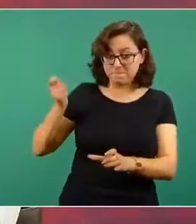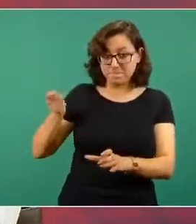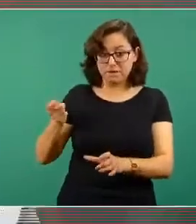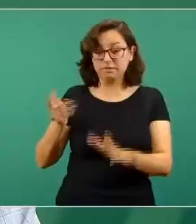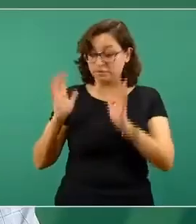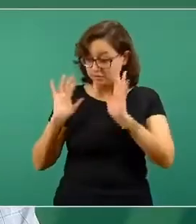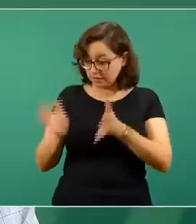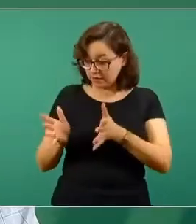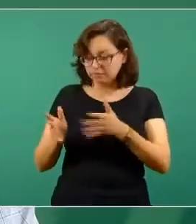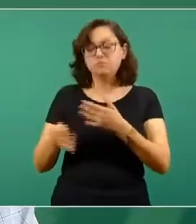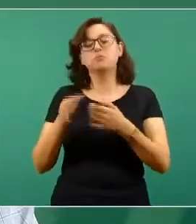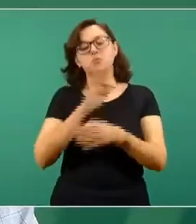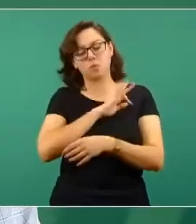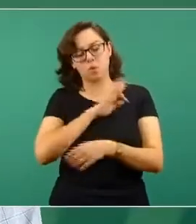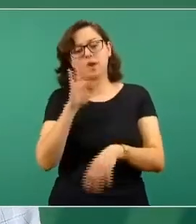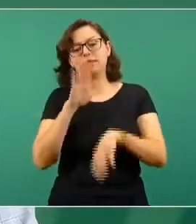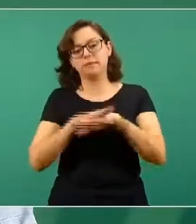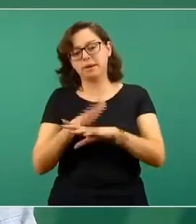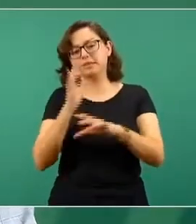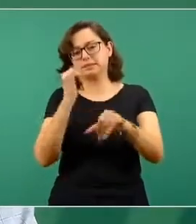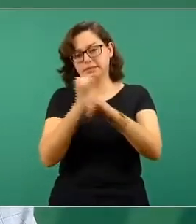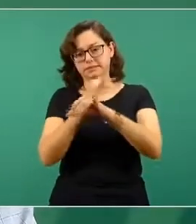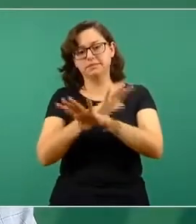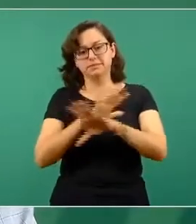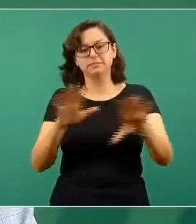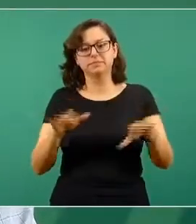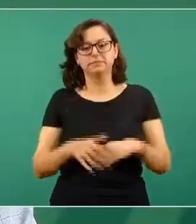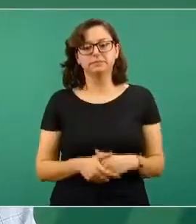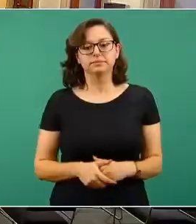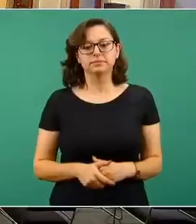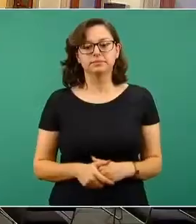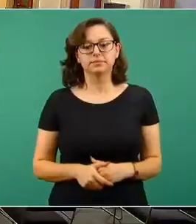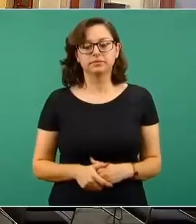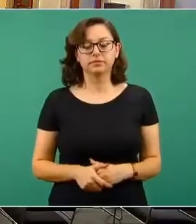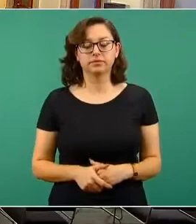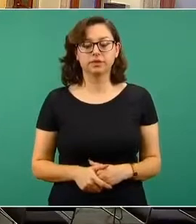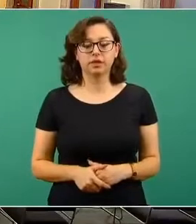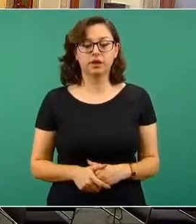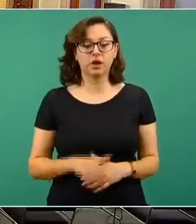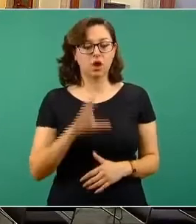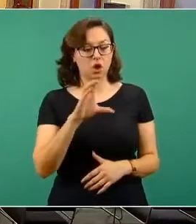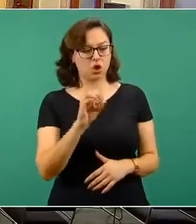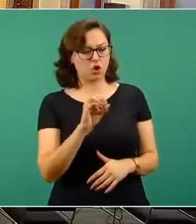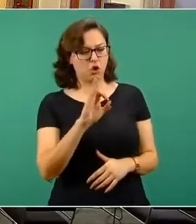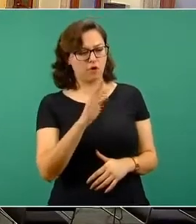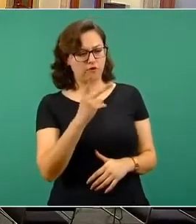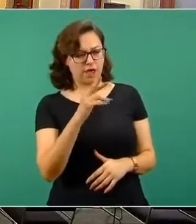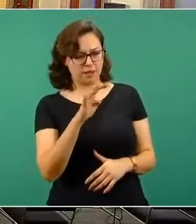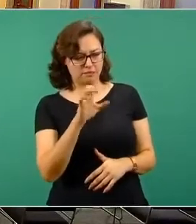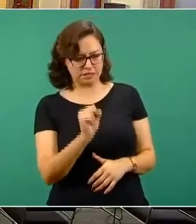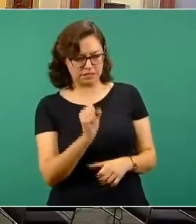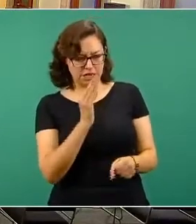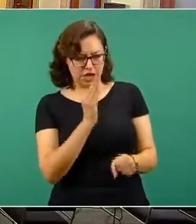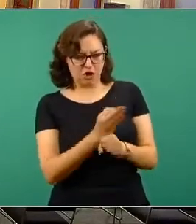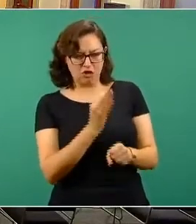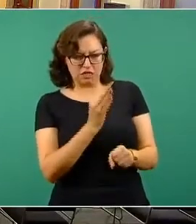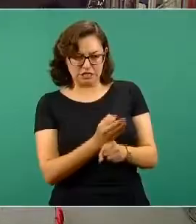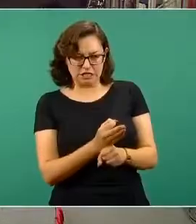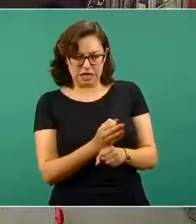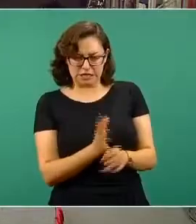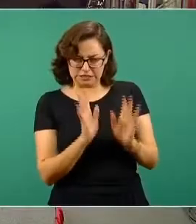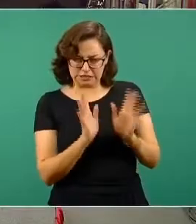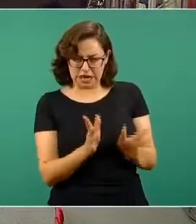dar a conocer ciertos elementos informativos, ¿no? La COFEPRIS en este momento tiene la certeza